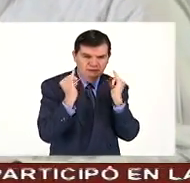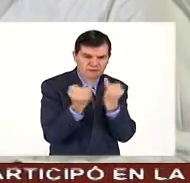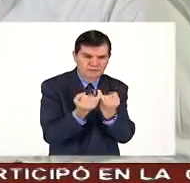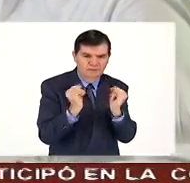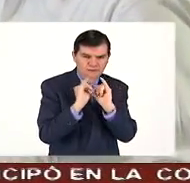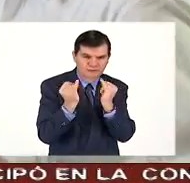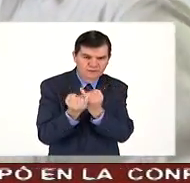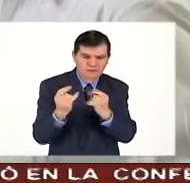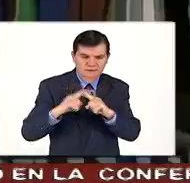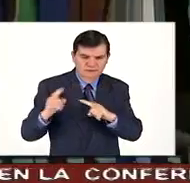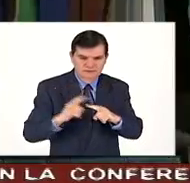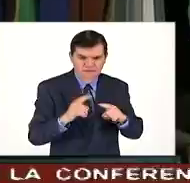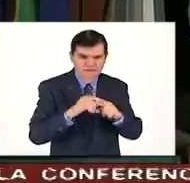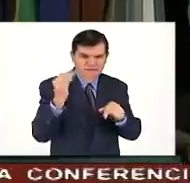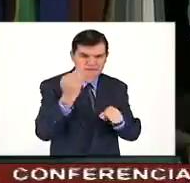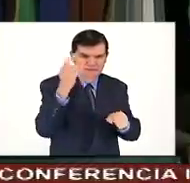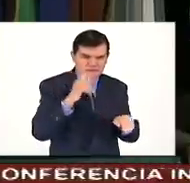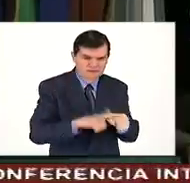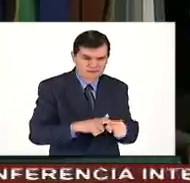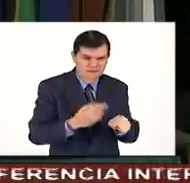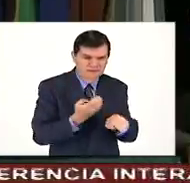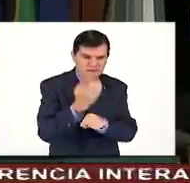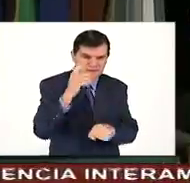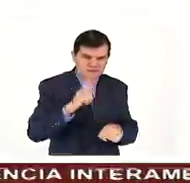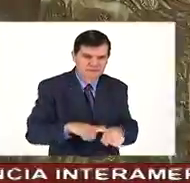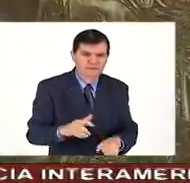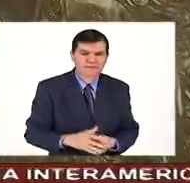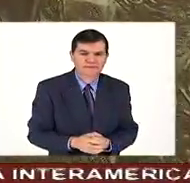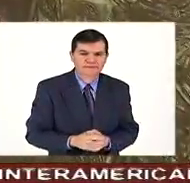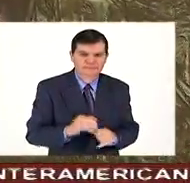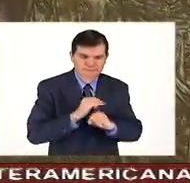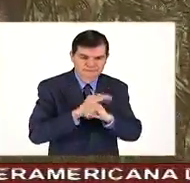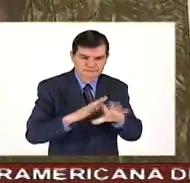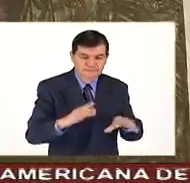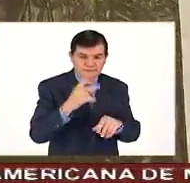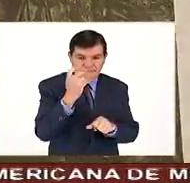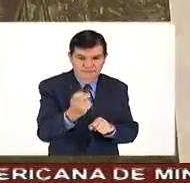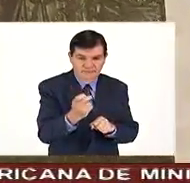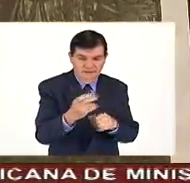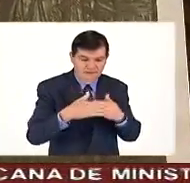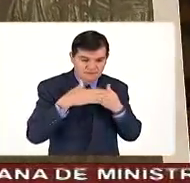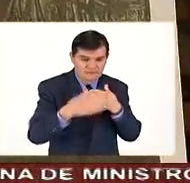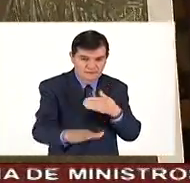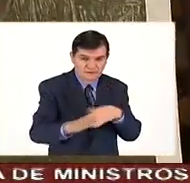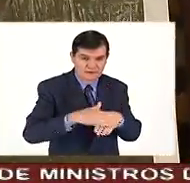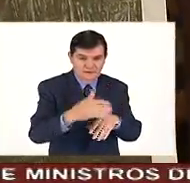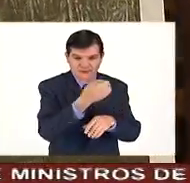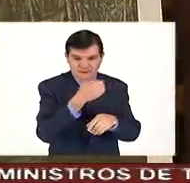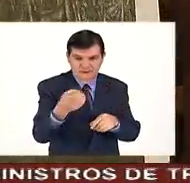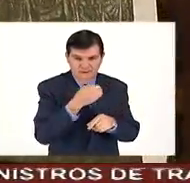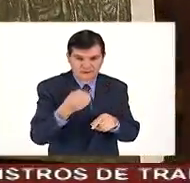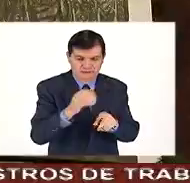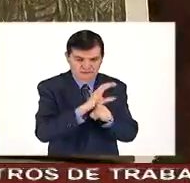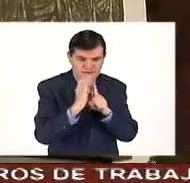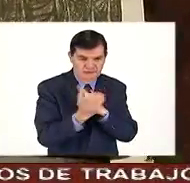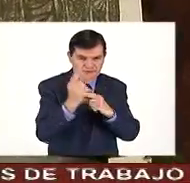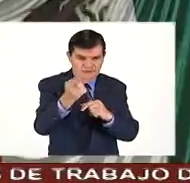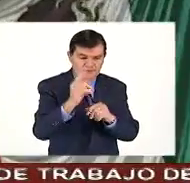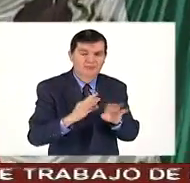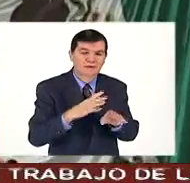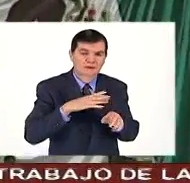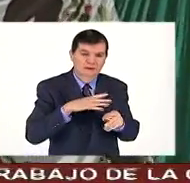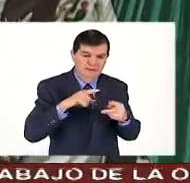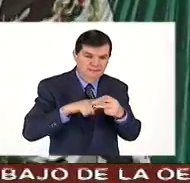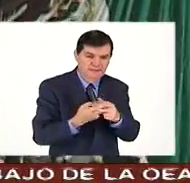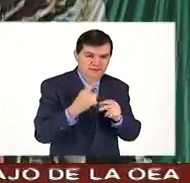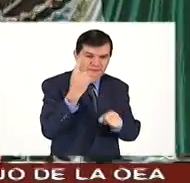arbitraje en los ámbitos federal y estatal. Informó que para ello, en el próximo periodo ordinario de sesiones del Congreso de la Unión, que